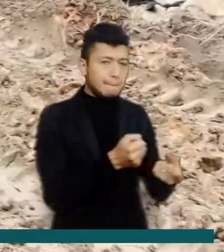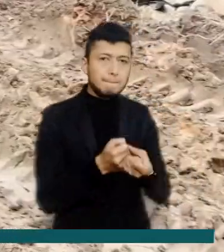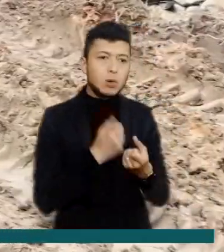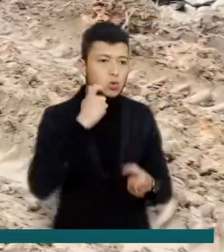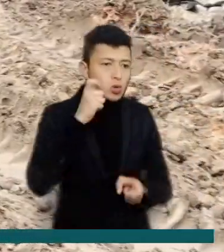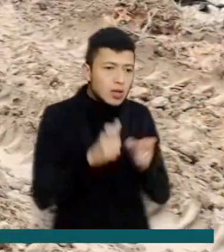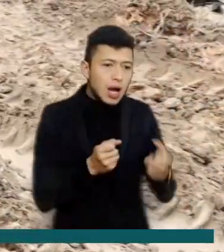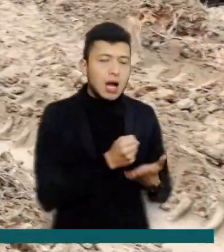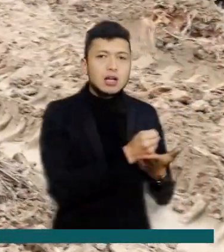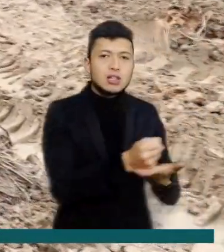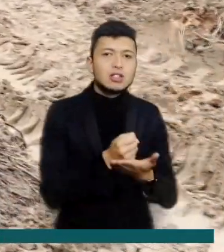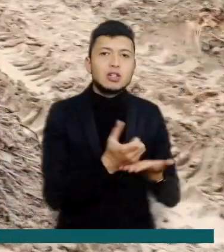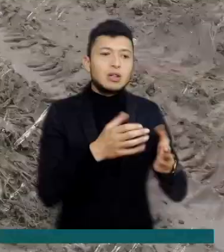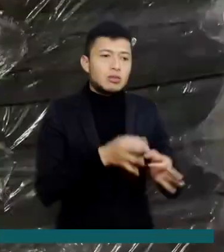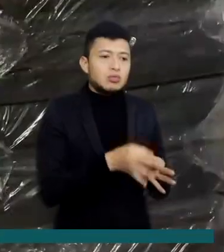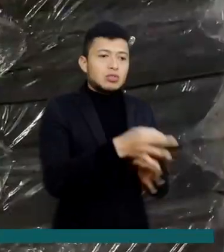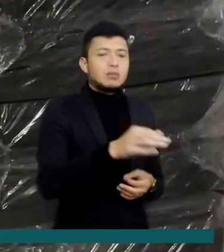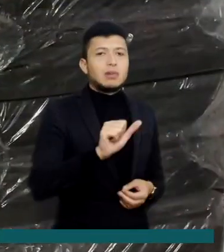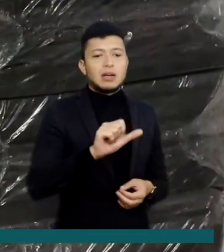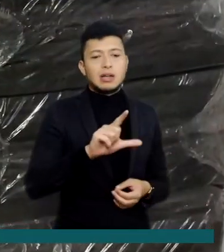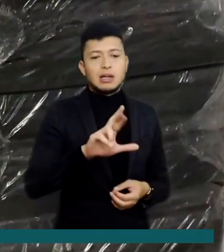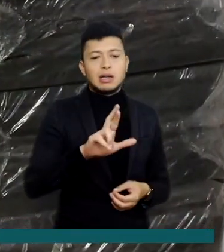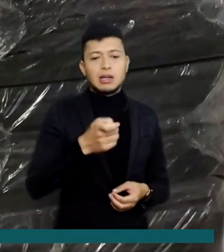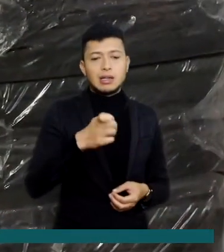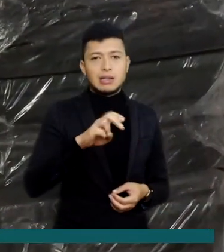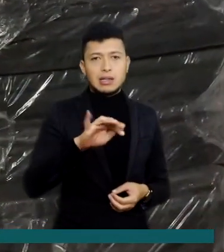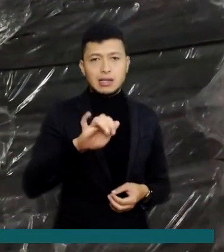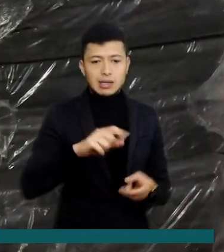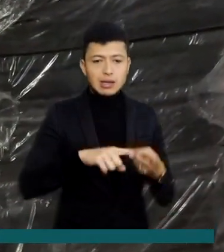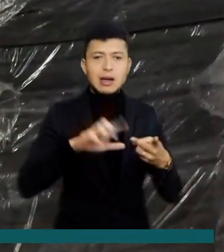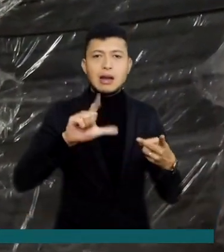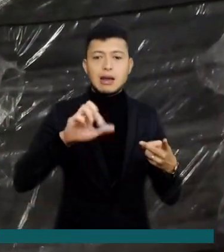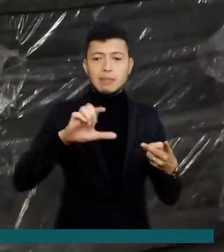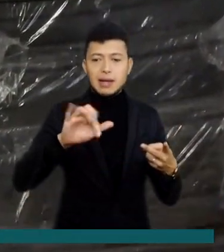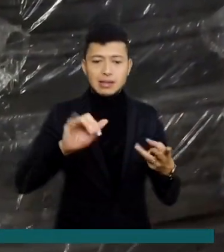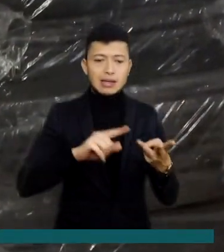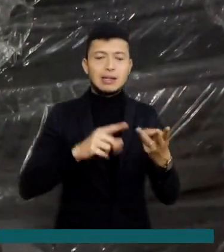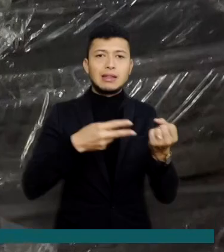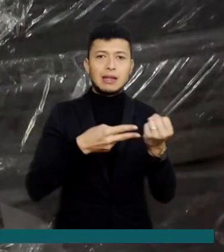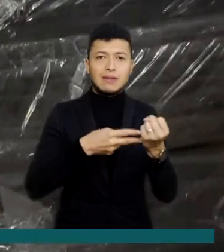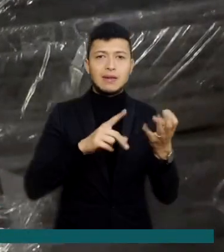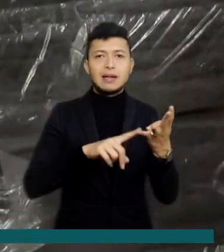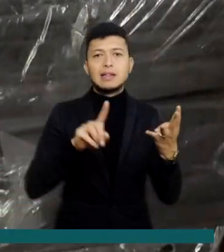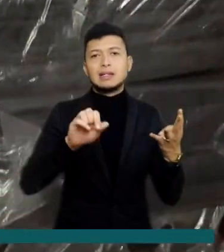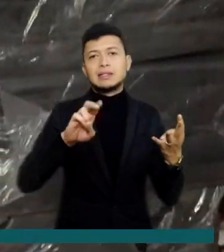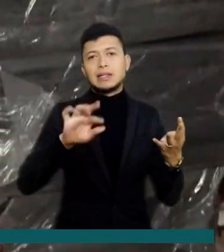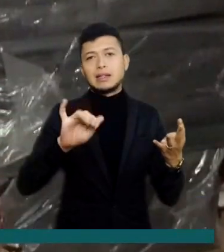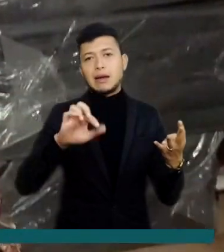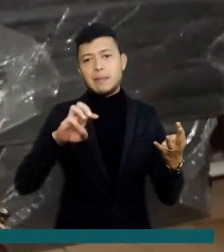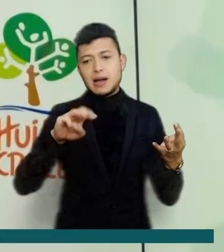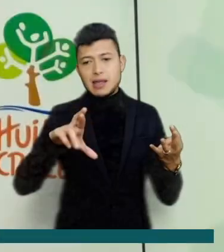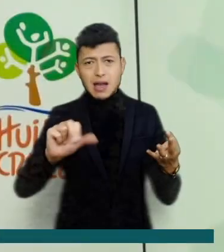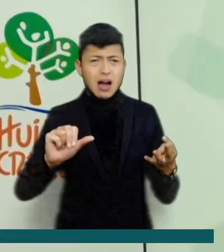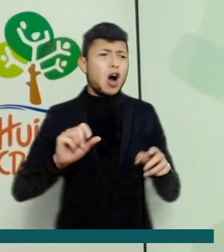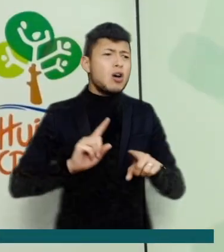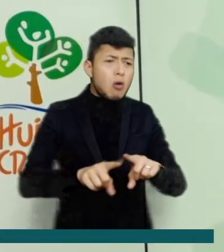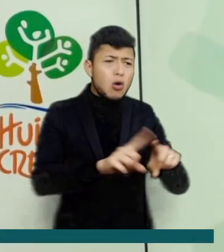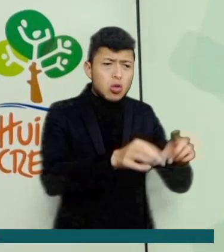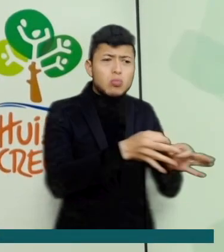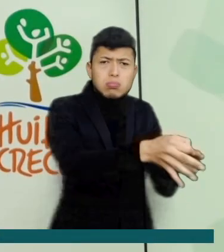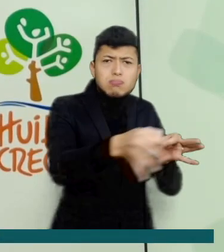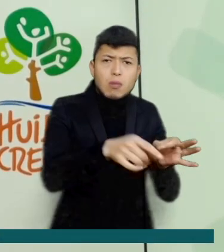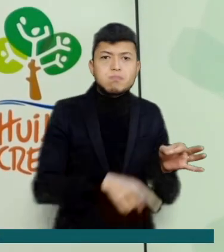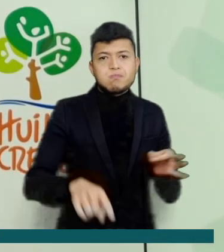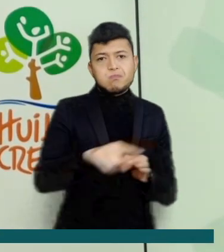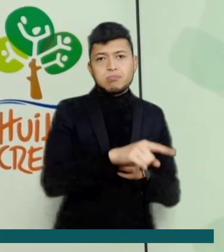humanitarias para los municipios como La Argentina, La Plata, Iquira, Timaná, Neiva, Santa María y Salado Blanco. Han sido afectados